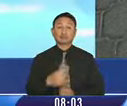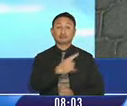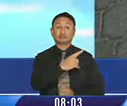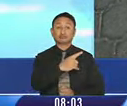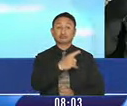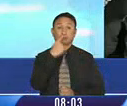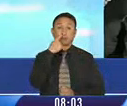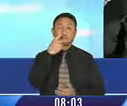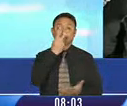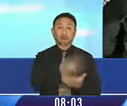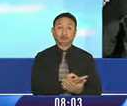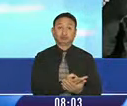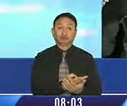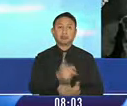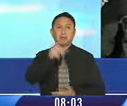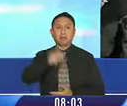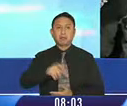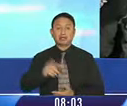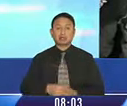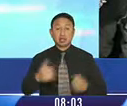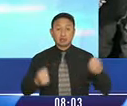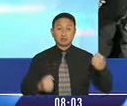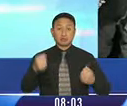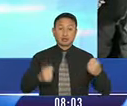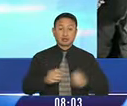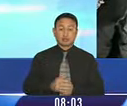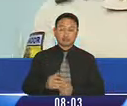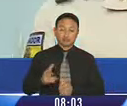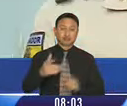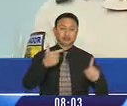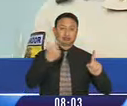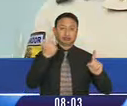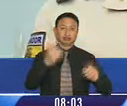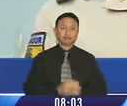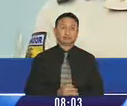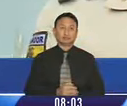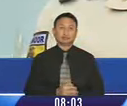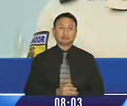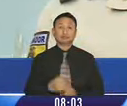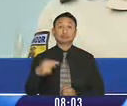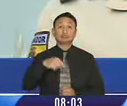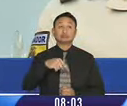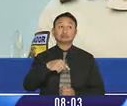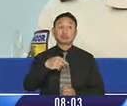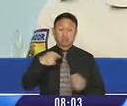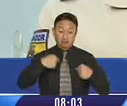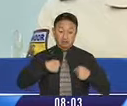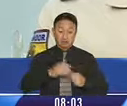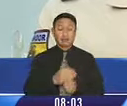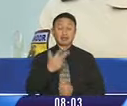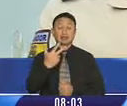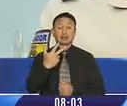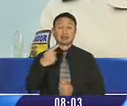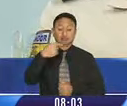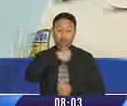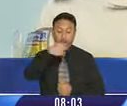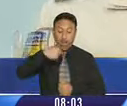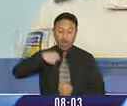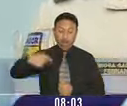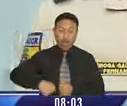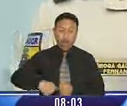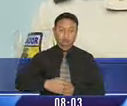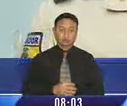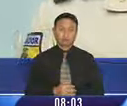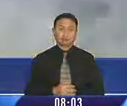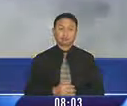tendido. Desconocidos que iban a bordo de un vehículo le dispararon. Mi tío tenía 3 impactos de bala en su cuerpo a la